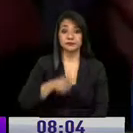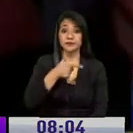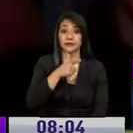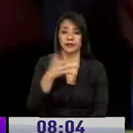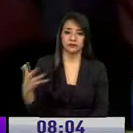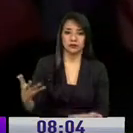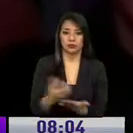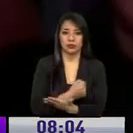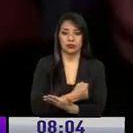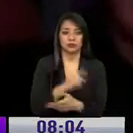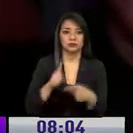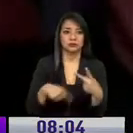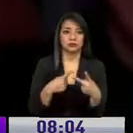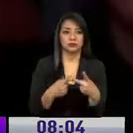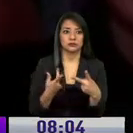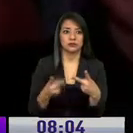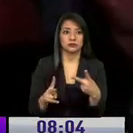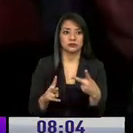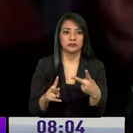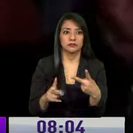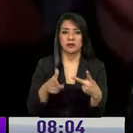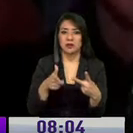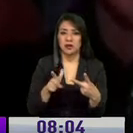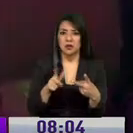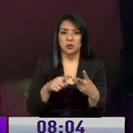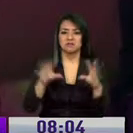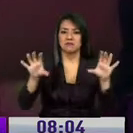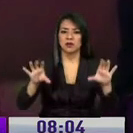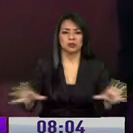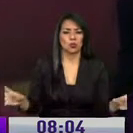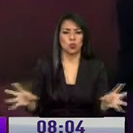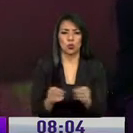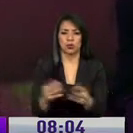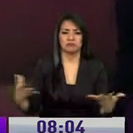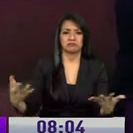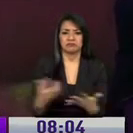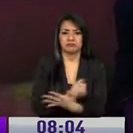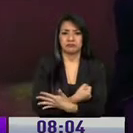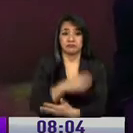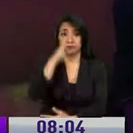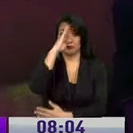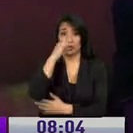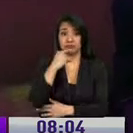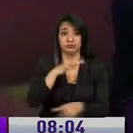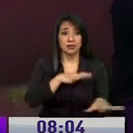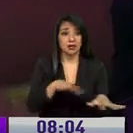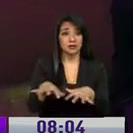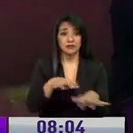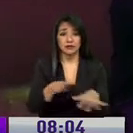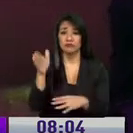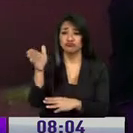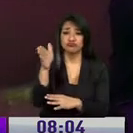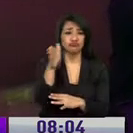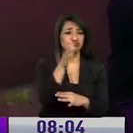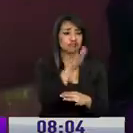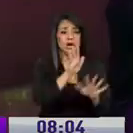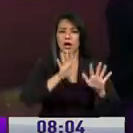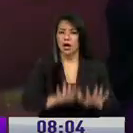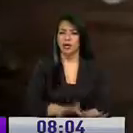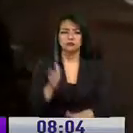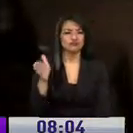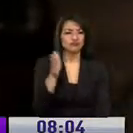alcohólicas, de las aguas, parlantes. Según los uniformados, estos operativos se los realiza de forma